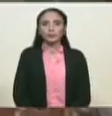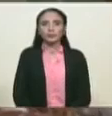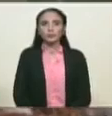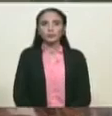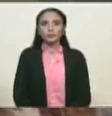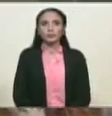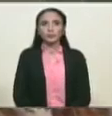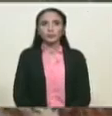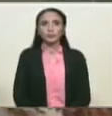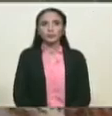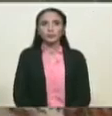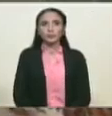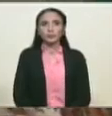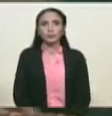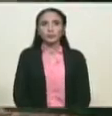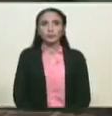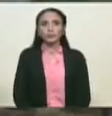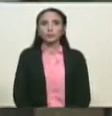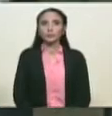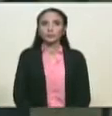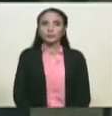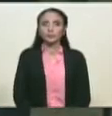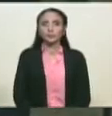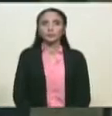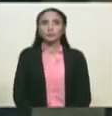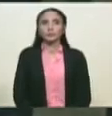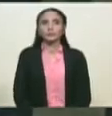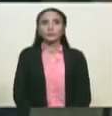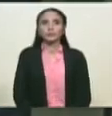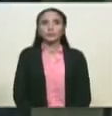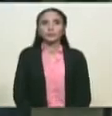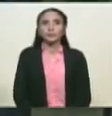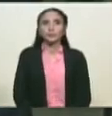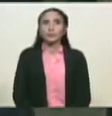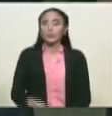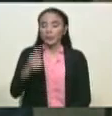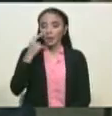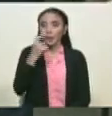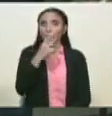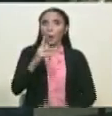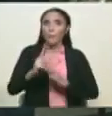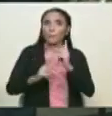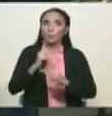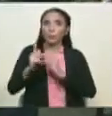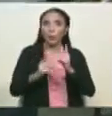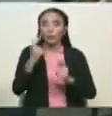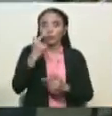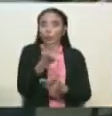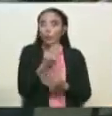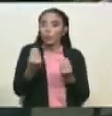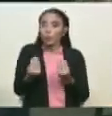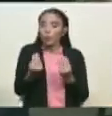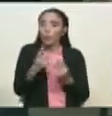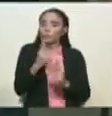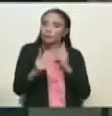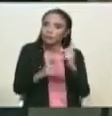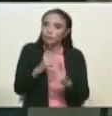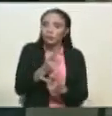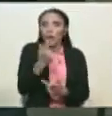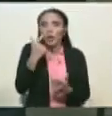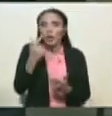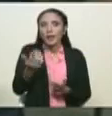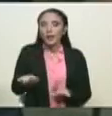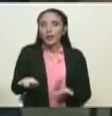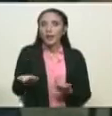través de los mecanismos de distribución que hemos venido estableciendo. Esta unidad de producción es una unidad de producción que venimos